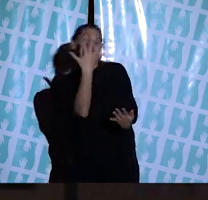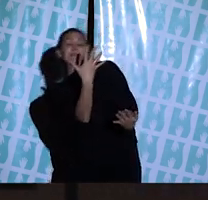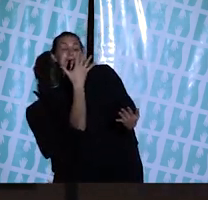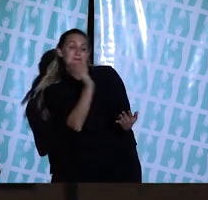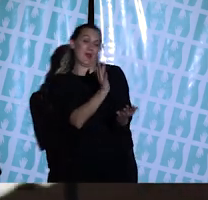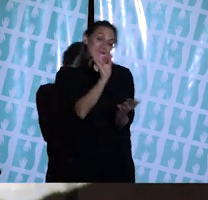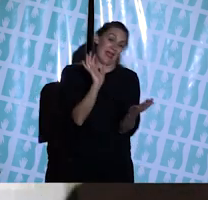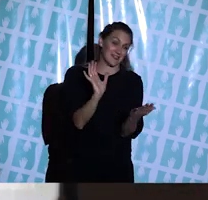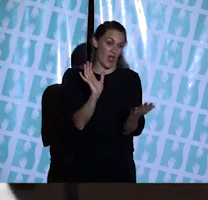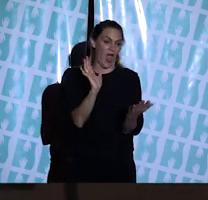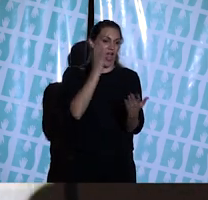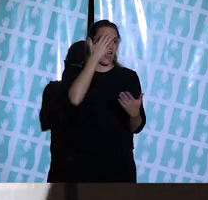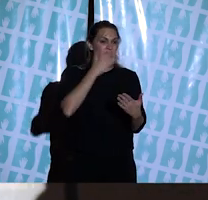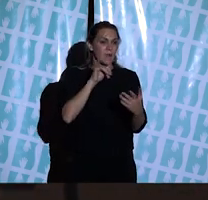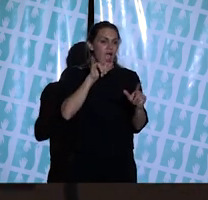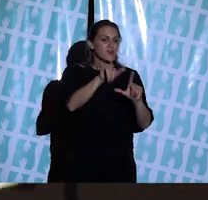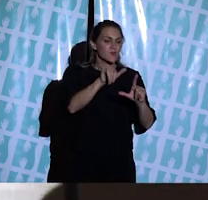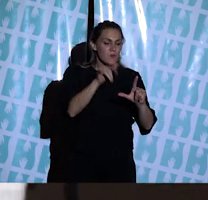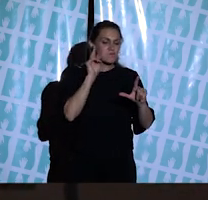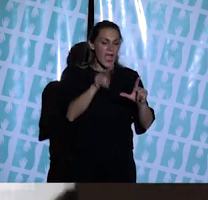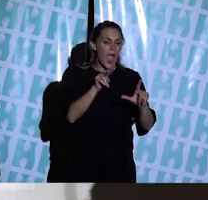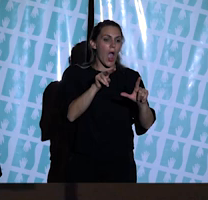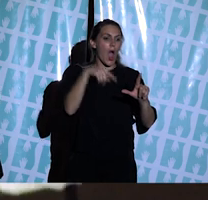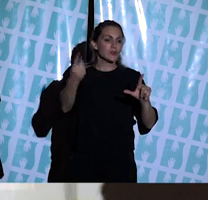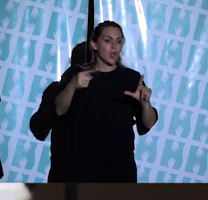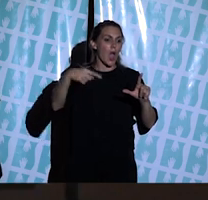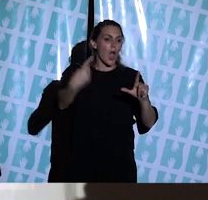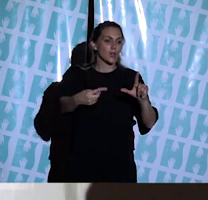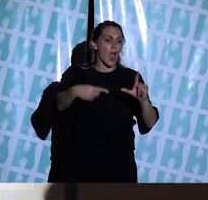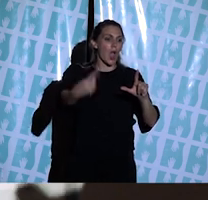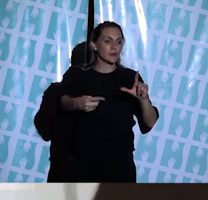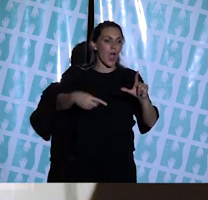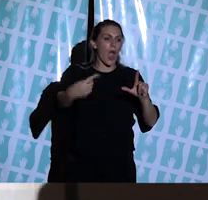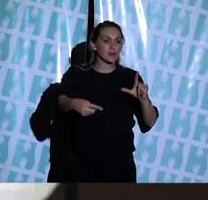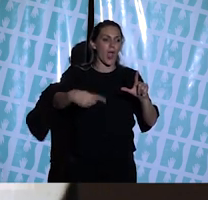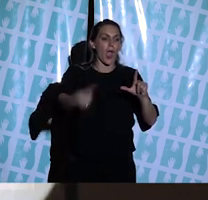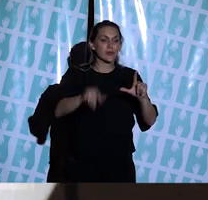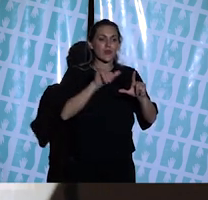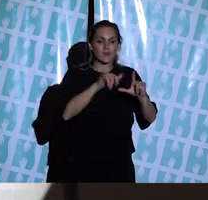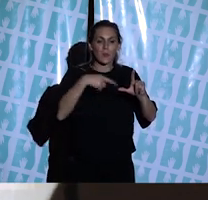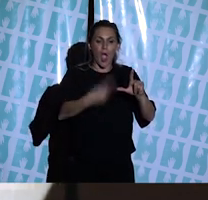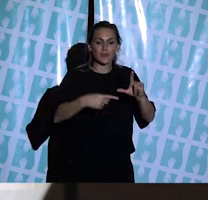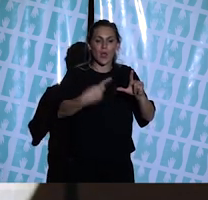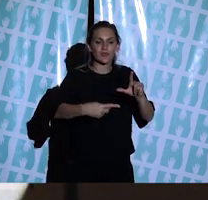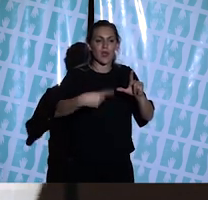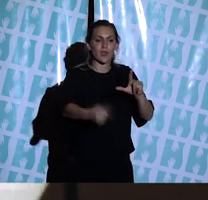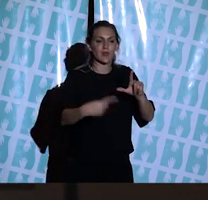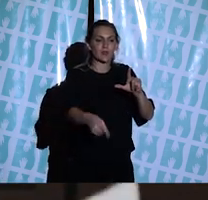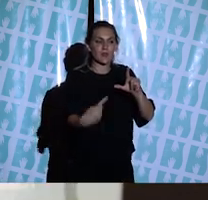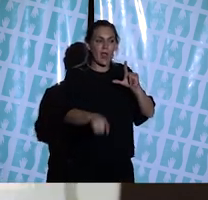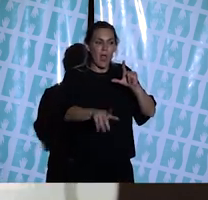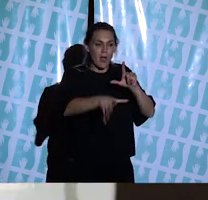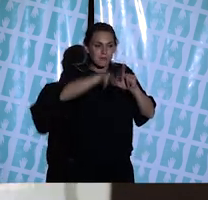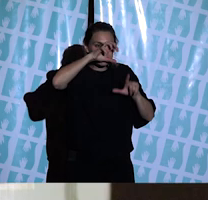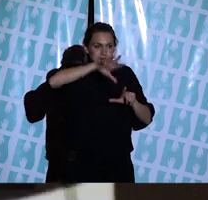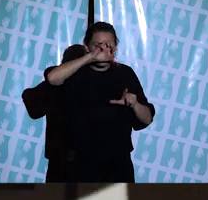95%. Detrás de un video de YouTube hay otro. Y son todos igual de tontos. En este caso yo tuve que entrar en YouTube científicamente